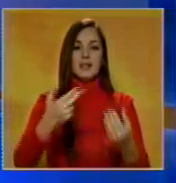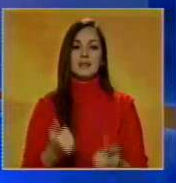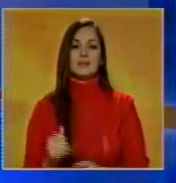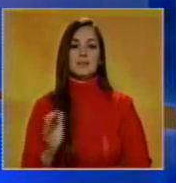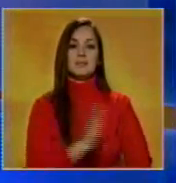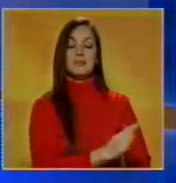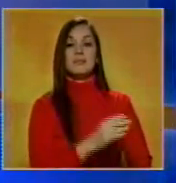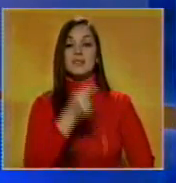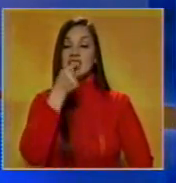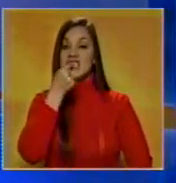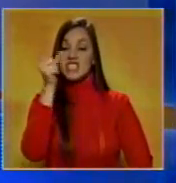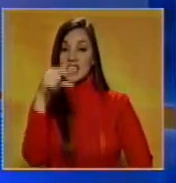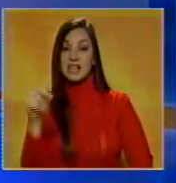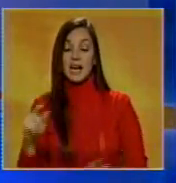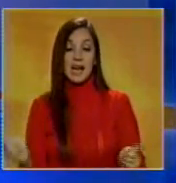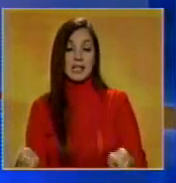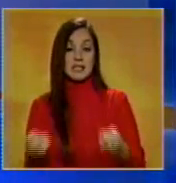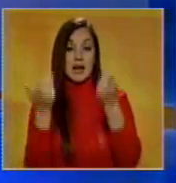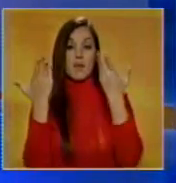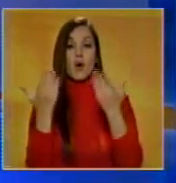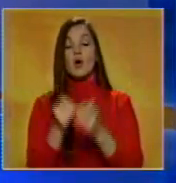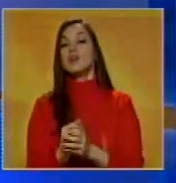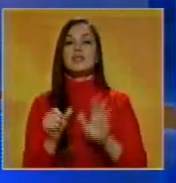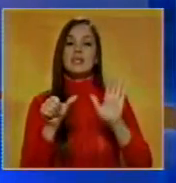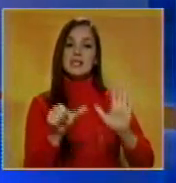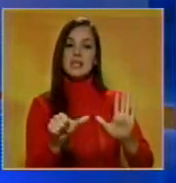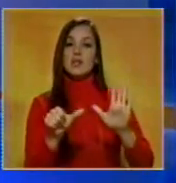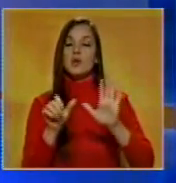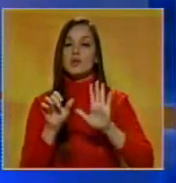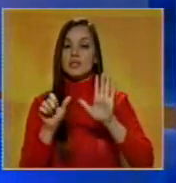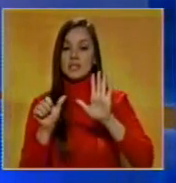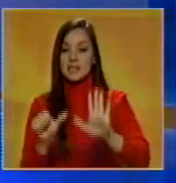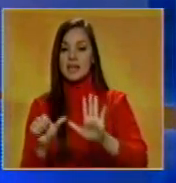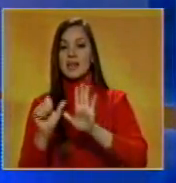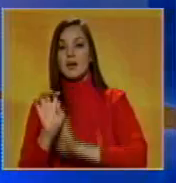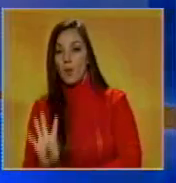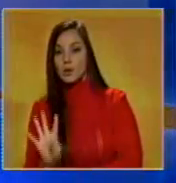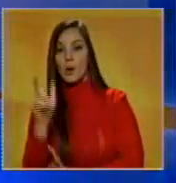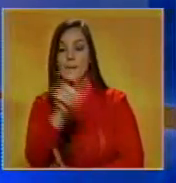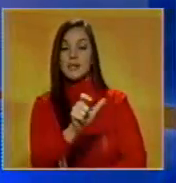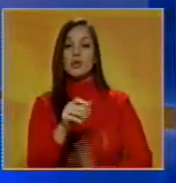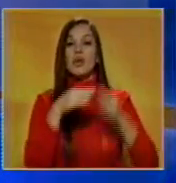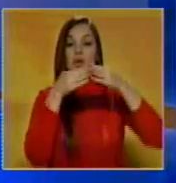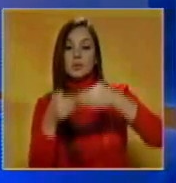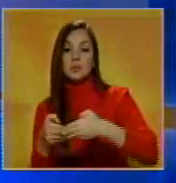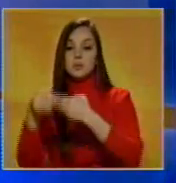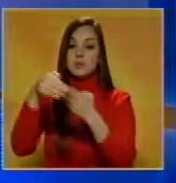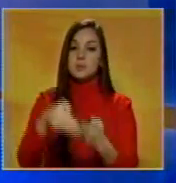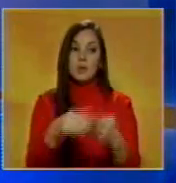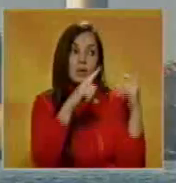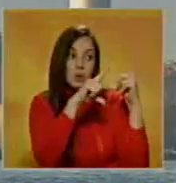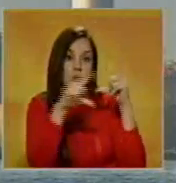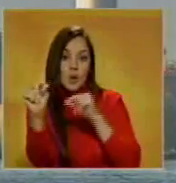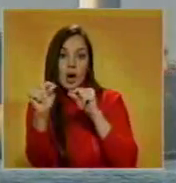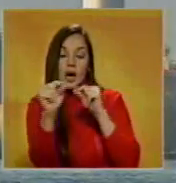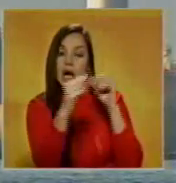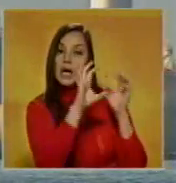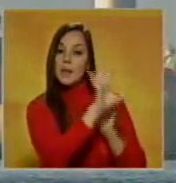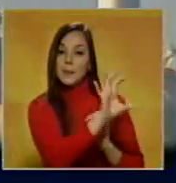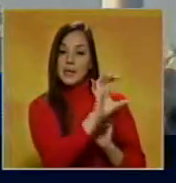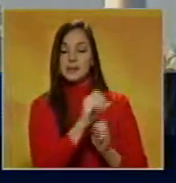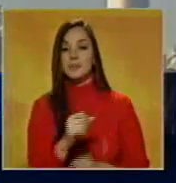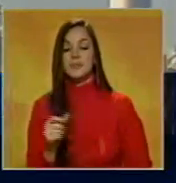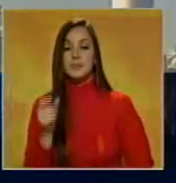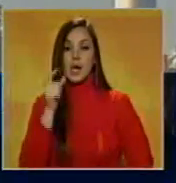Italia rescató al menos 664 migrantes en una embarcación al borde del naufragio en el mar Mediterráneo la guardia costera